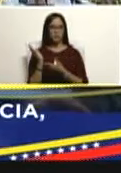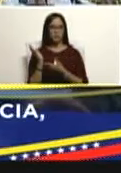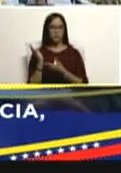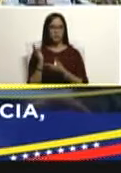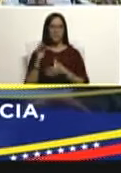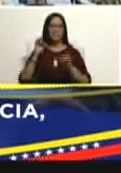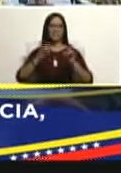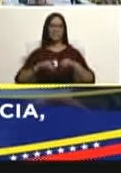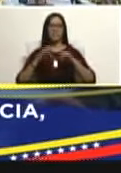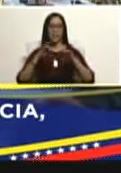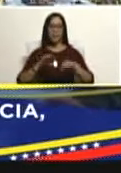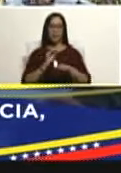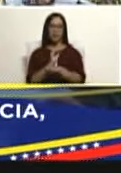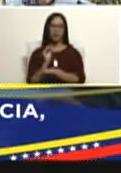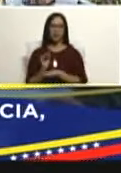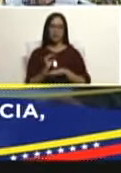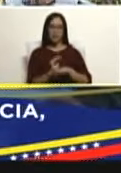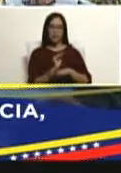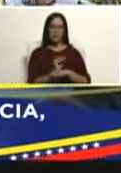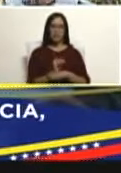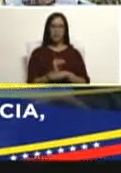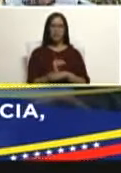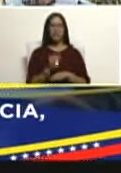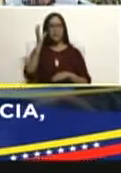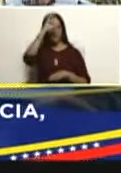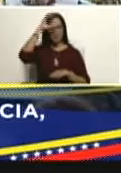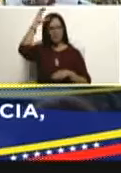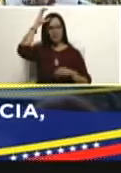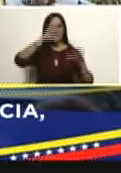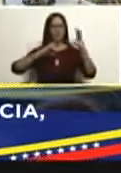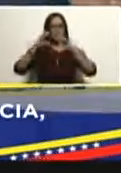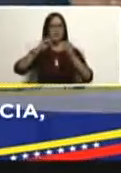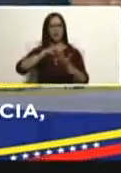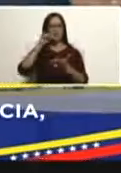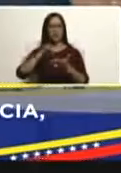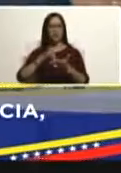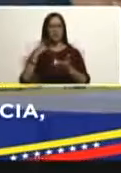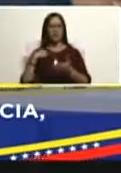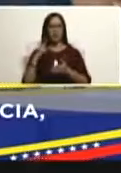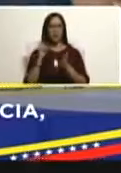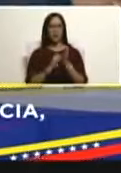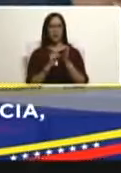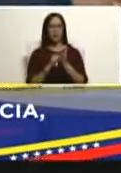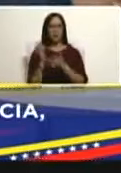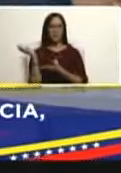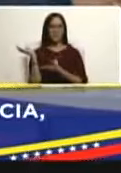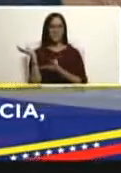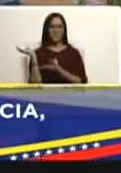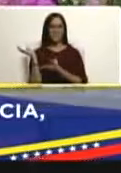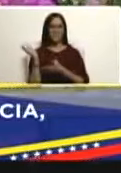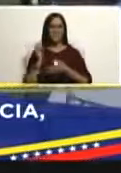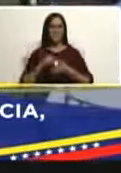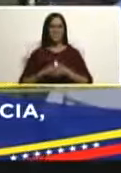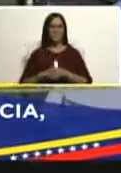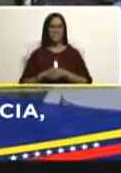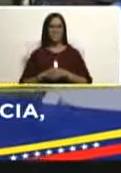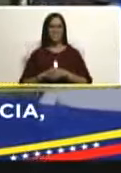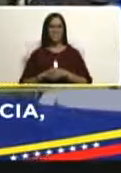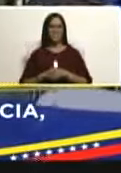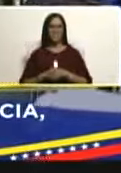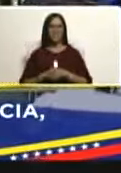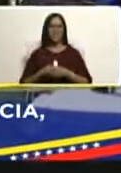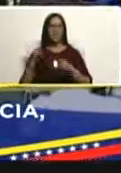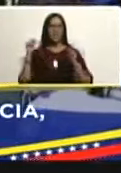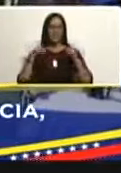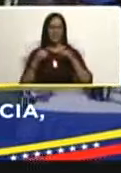Siembra y preservación del talento científico nacional. Tiene un minuto, ministra. Presidente, este vértice tiene